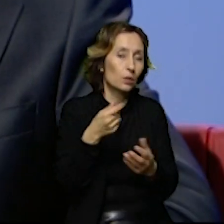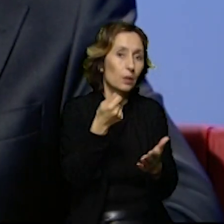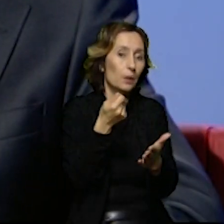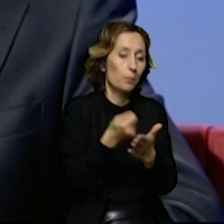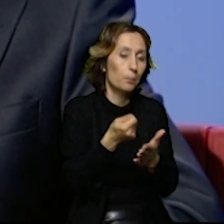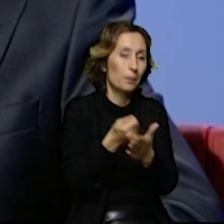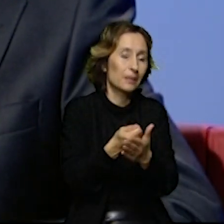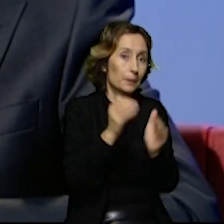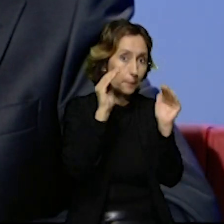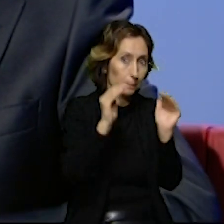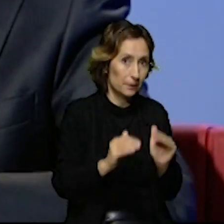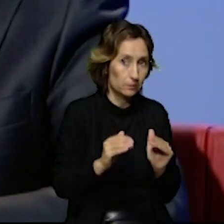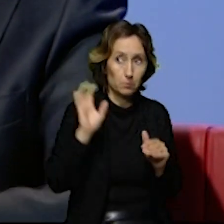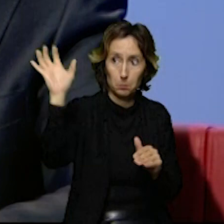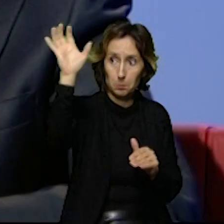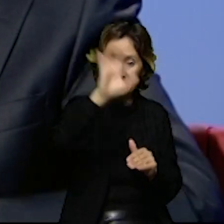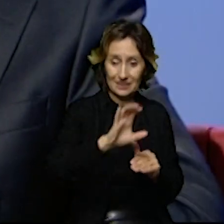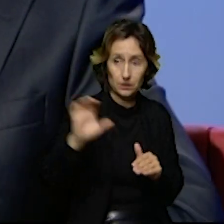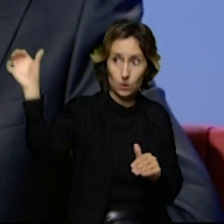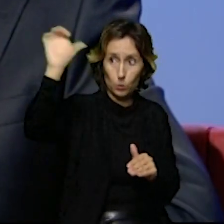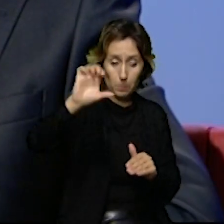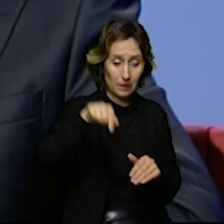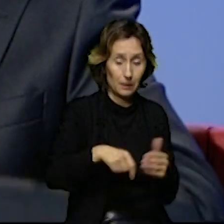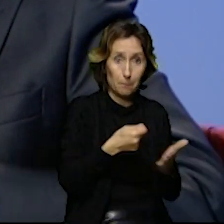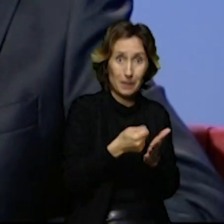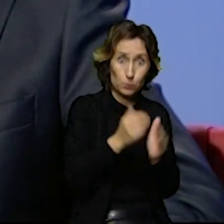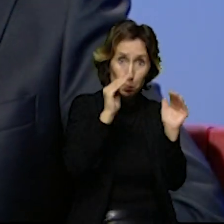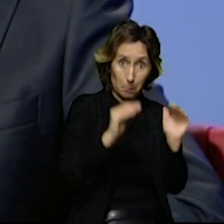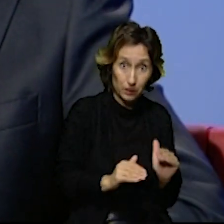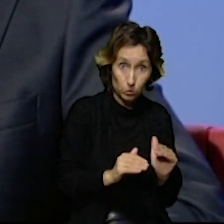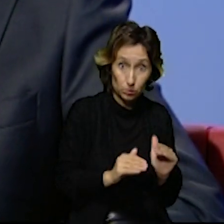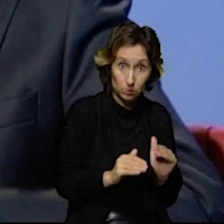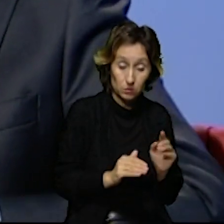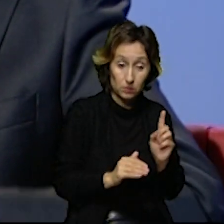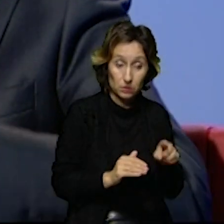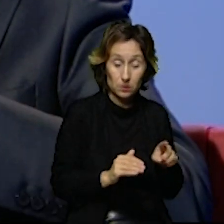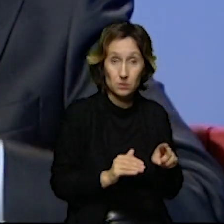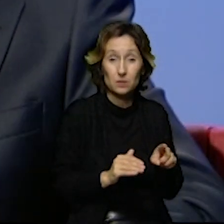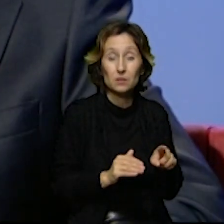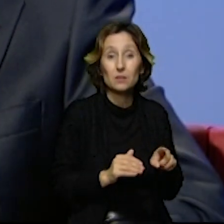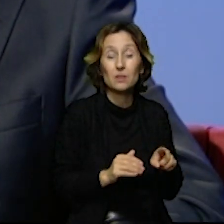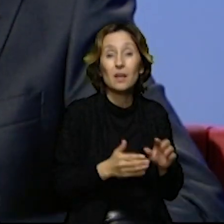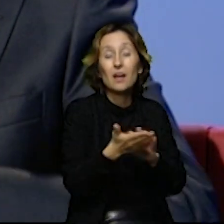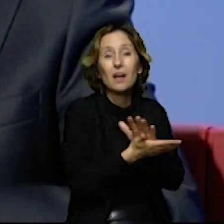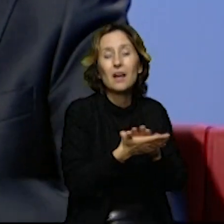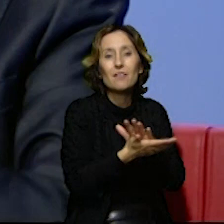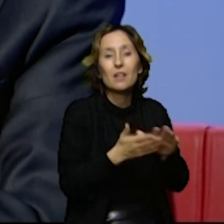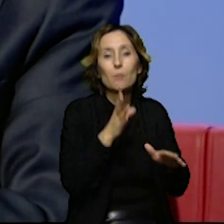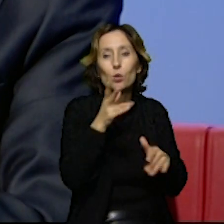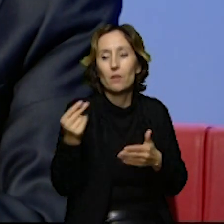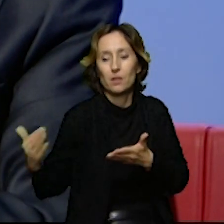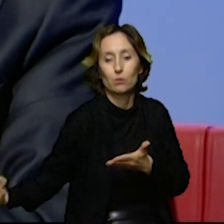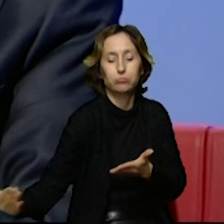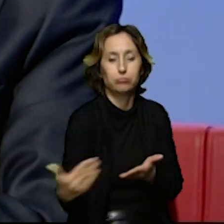impuestos en España que en otros países europeos, lo que está considerando es el ingreso fiscal en relación con